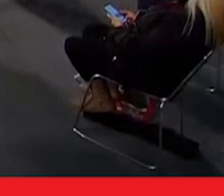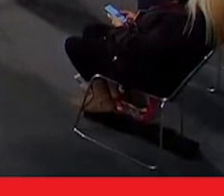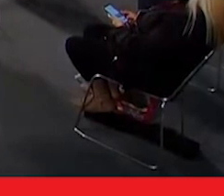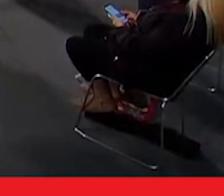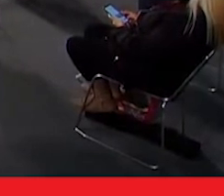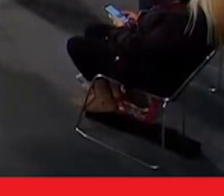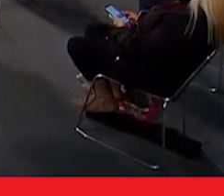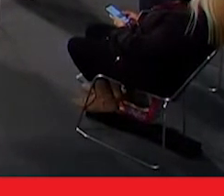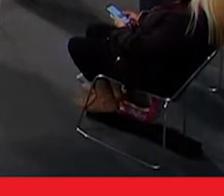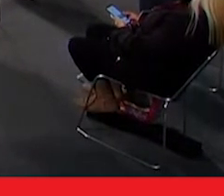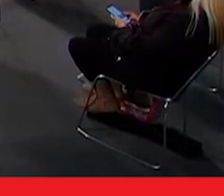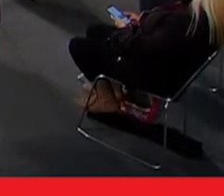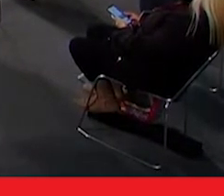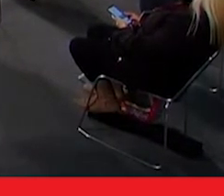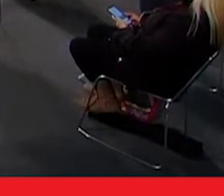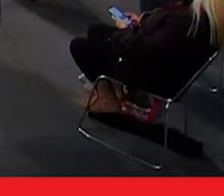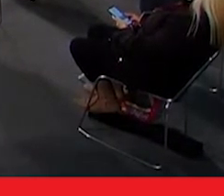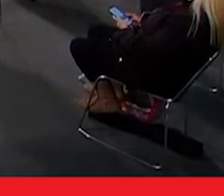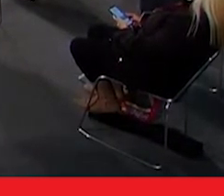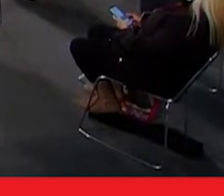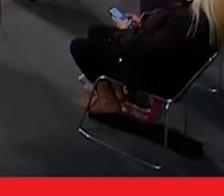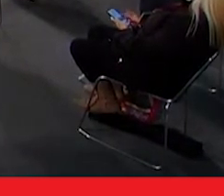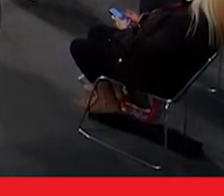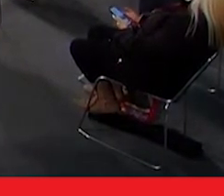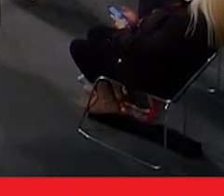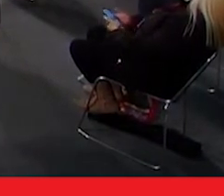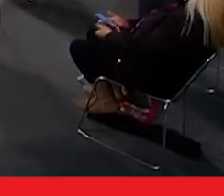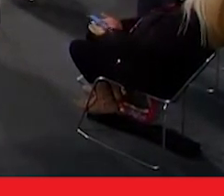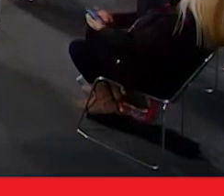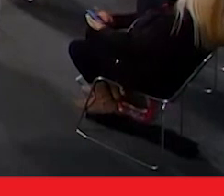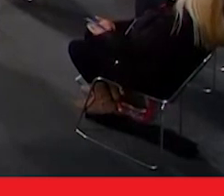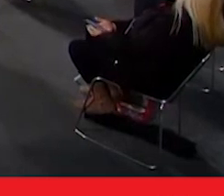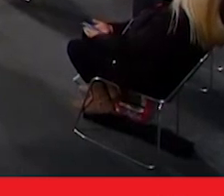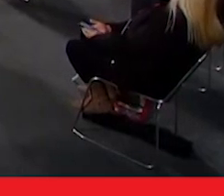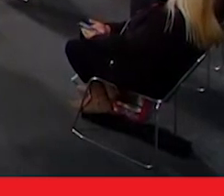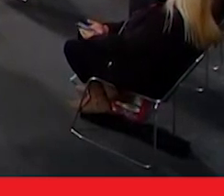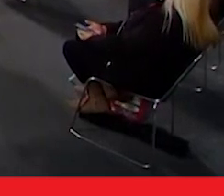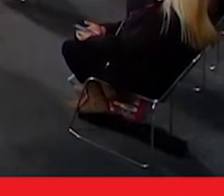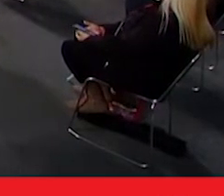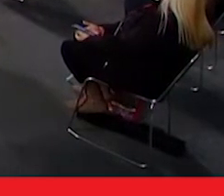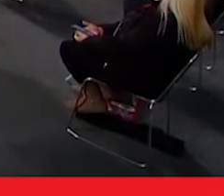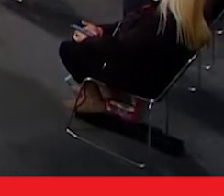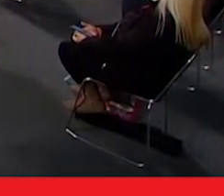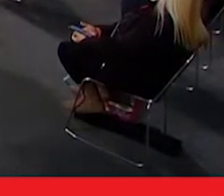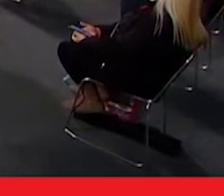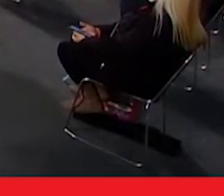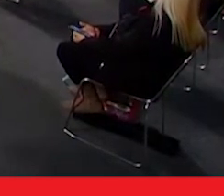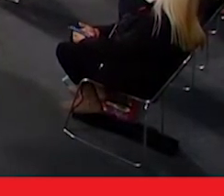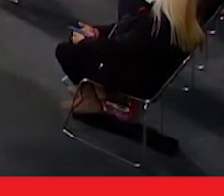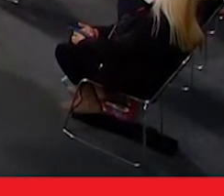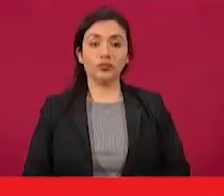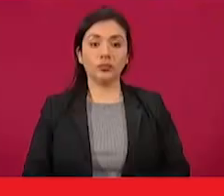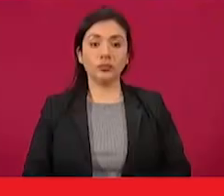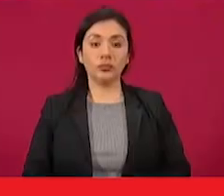Ayer hubo un par de acciones en la Cámara de Diputados y en el Senado de compañeras y compañeros